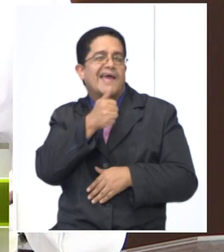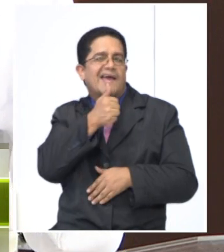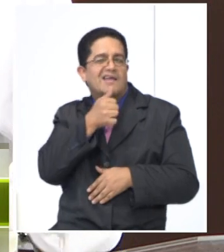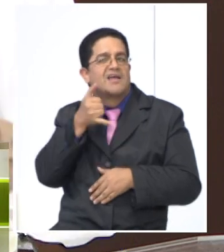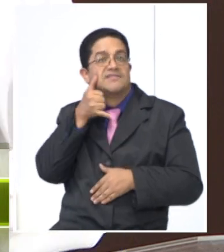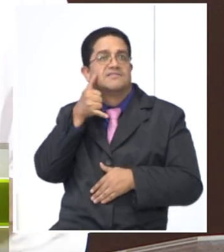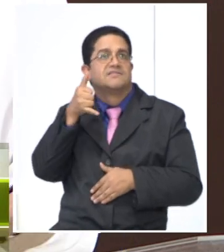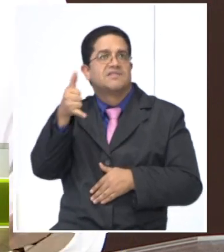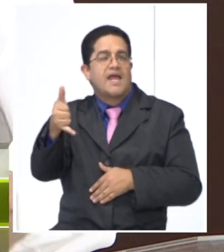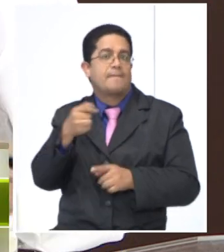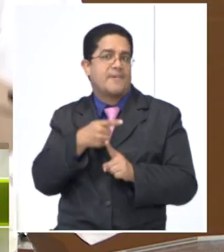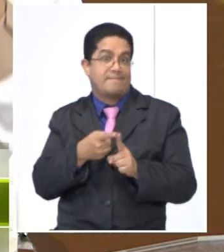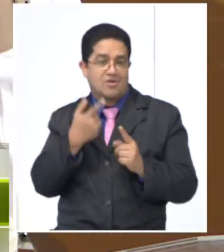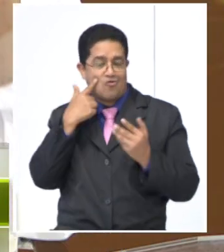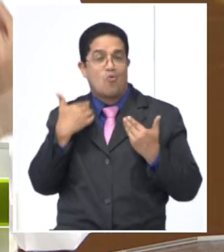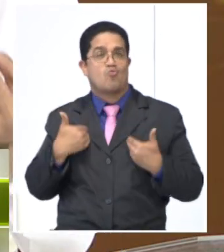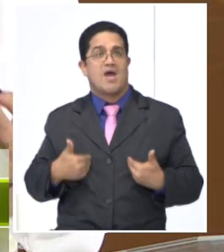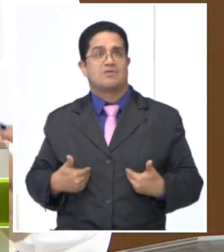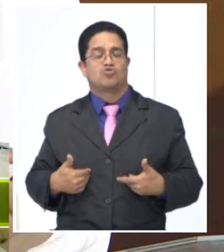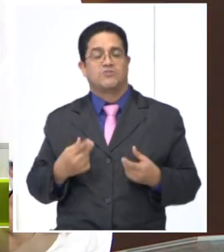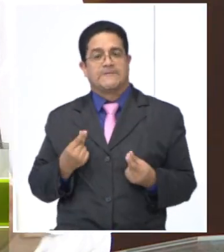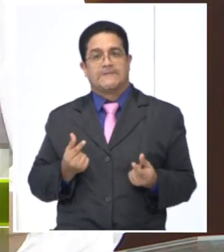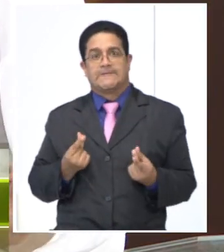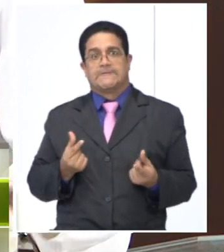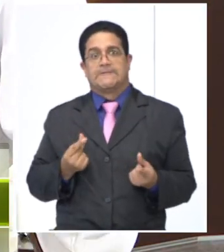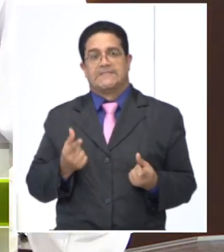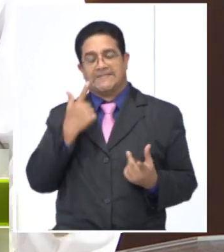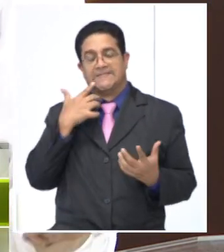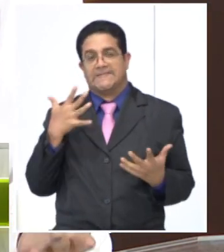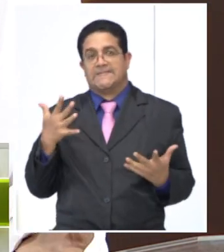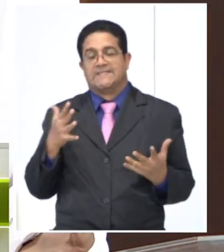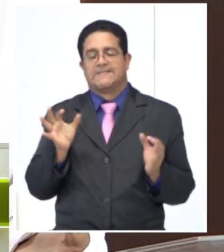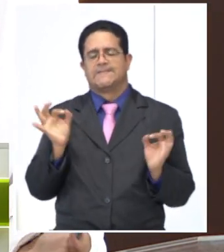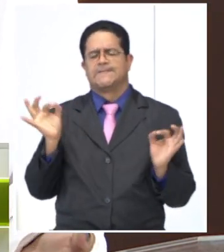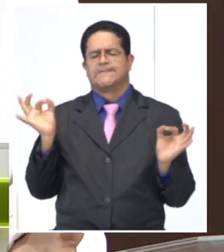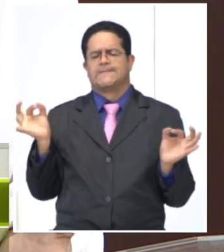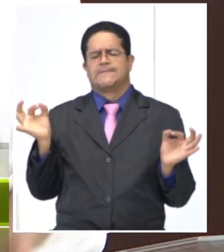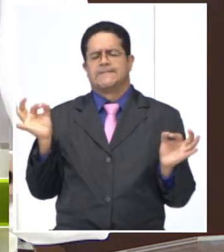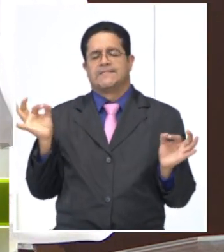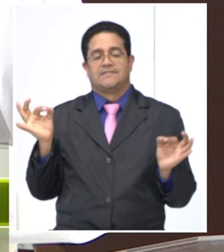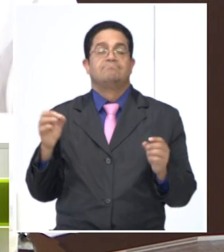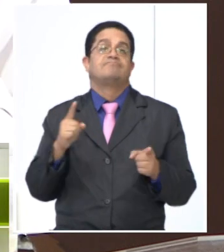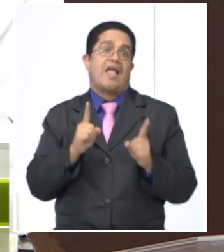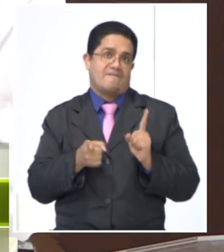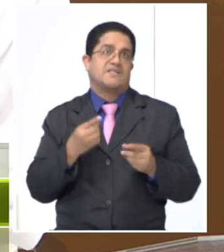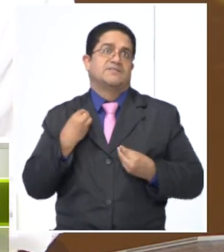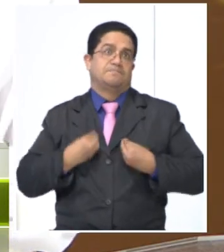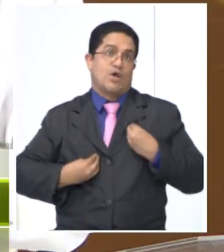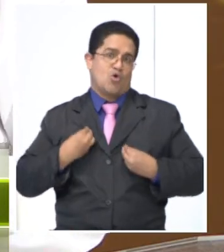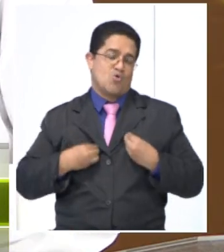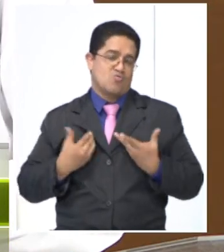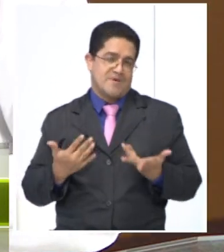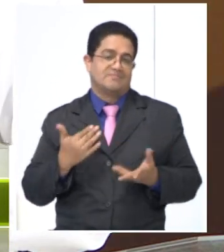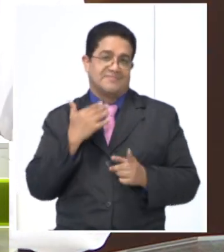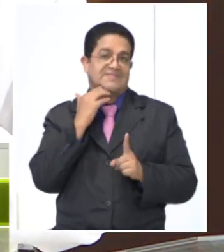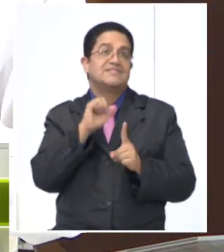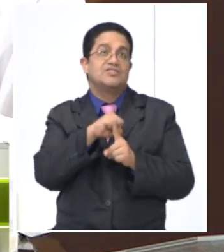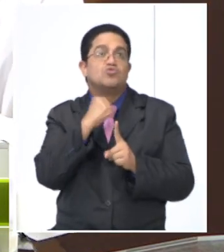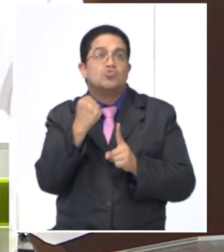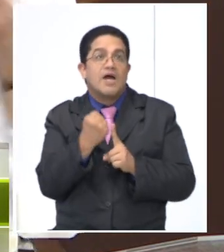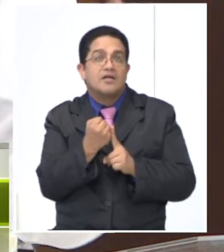allí presente porque claro, a pesar de que casi que estemos en estado zen y de meditación, pues una situación que nos pueda